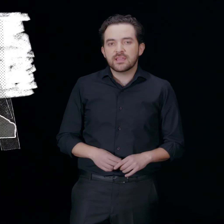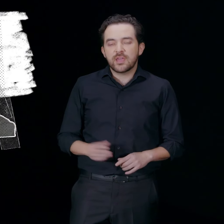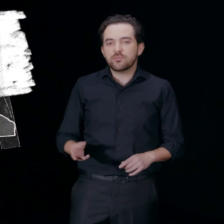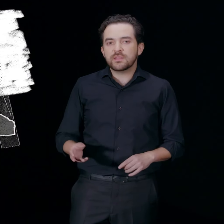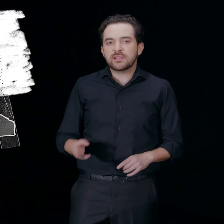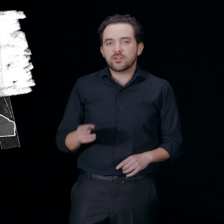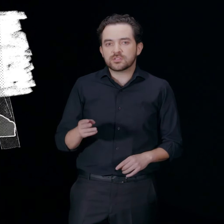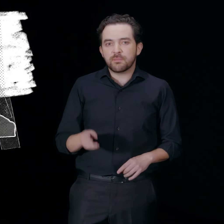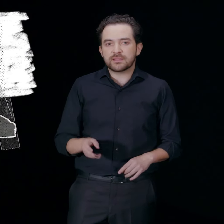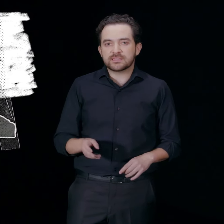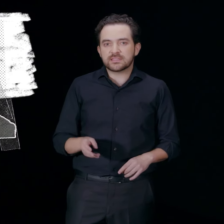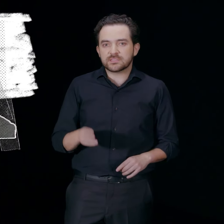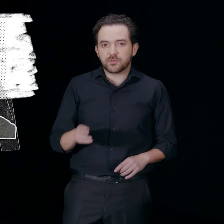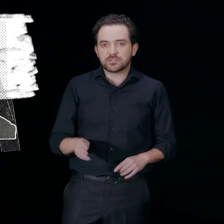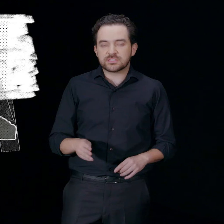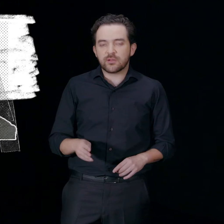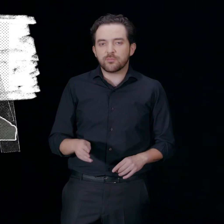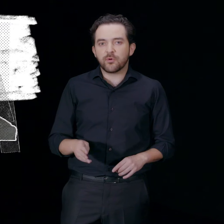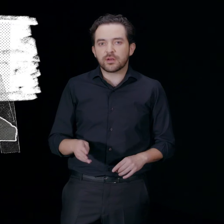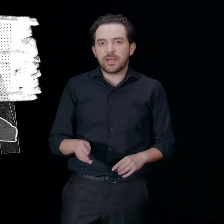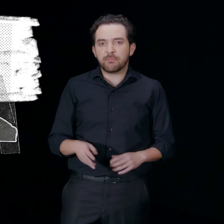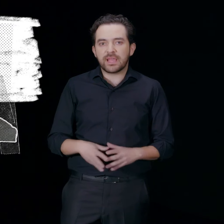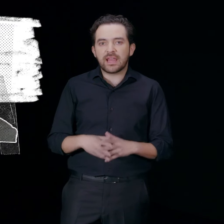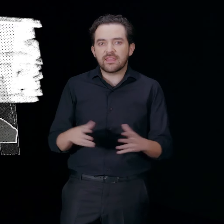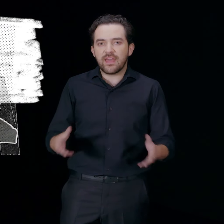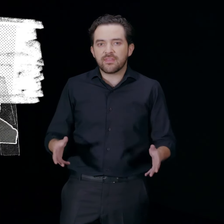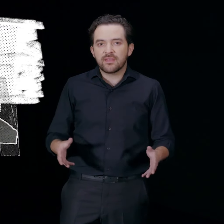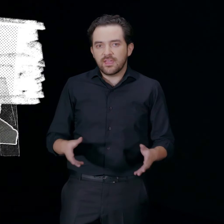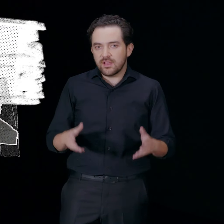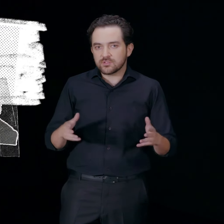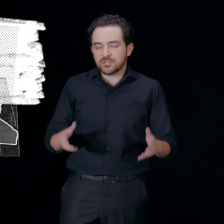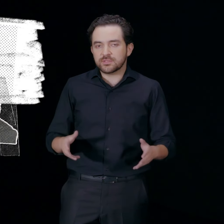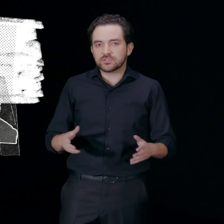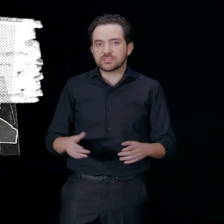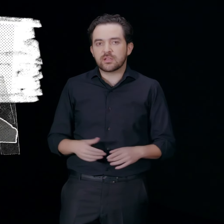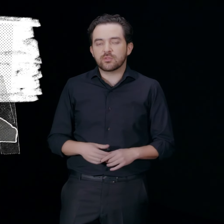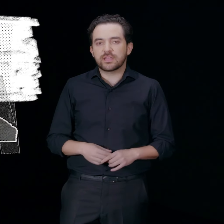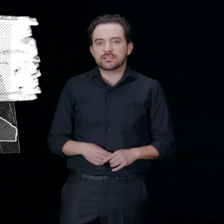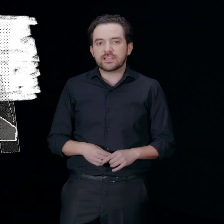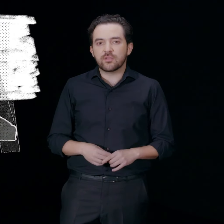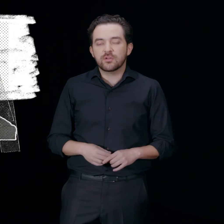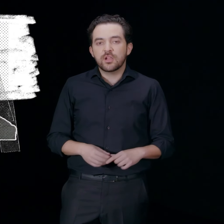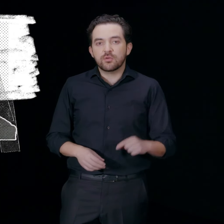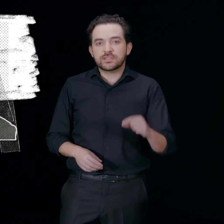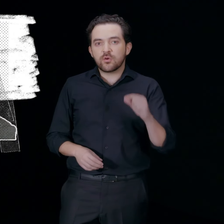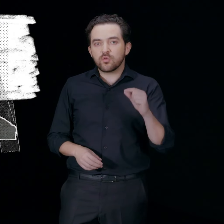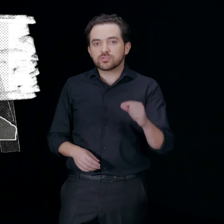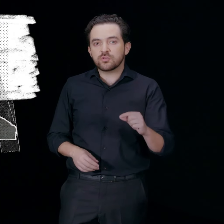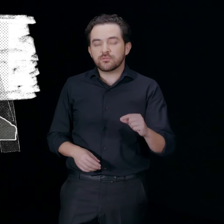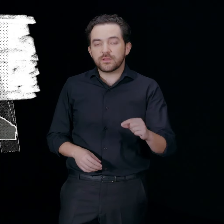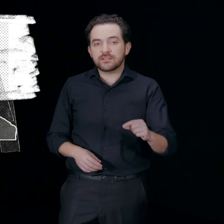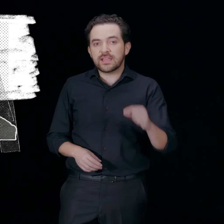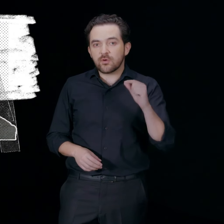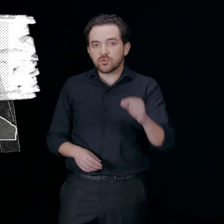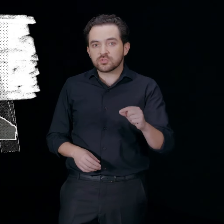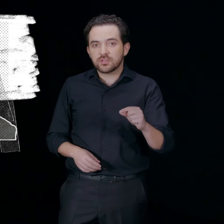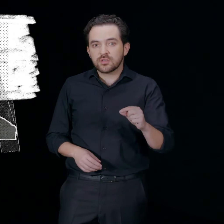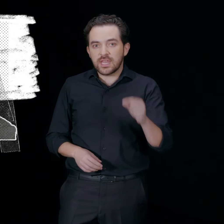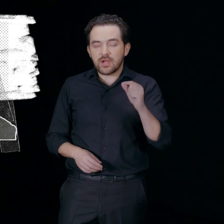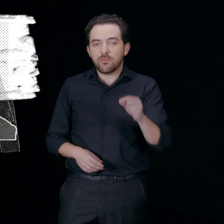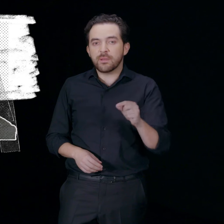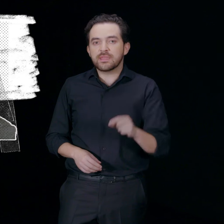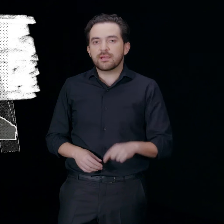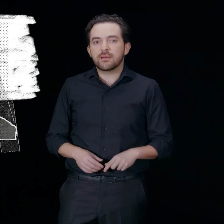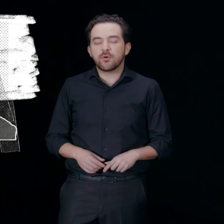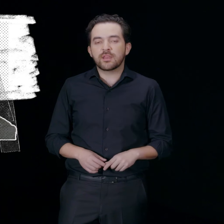Chiapas. En un mitin, los simpatizantes protestaron por la precariedad en los servicios de salud en el estado. Lo hicieron justo frente a Cruz,